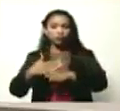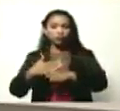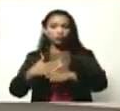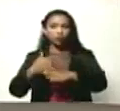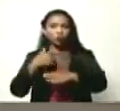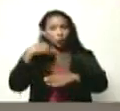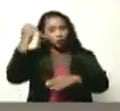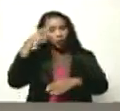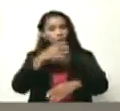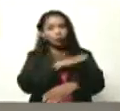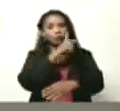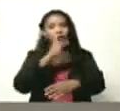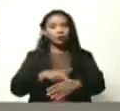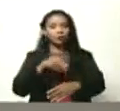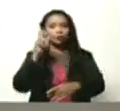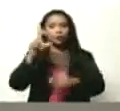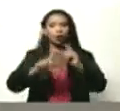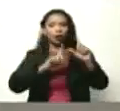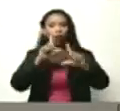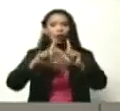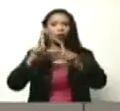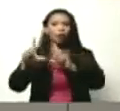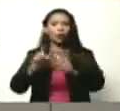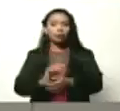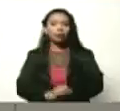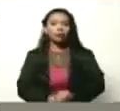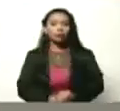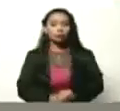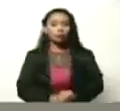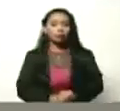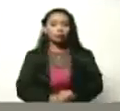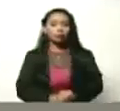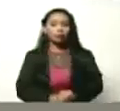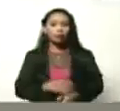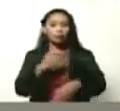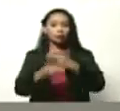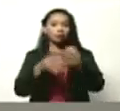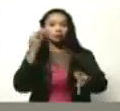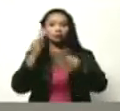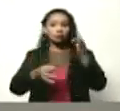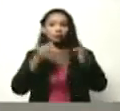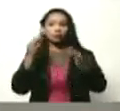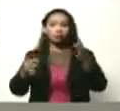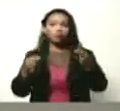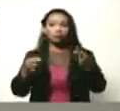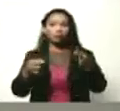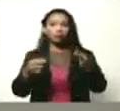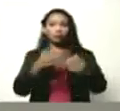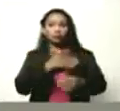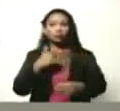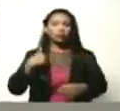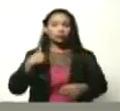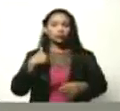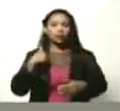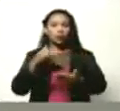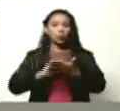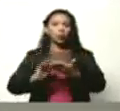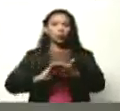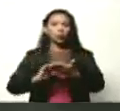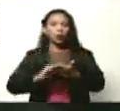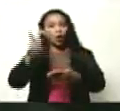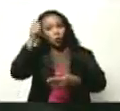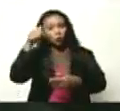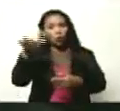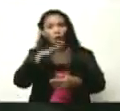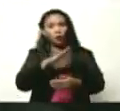poesía, como es un lenguaje que hace justicia al deseo de reconciliación entre nuestros pueblos